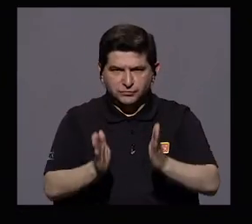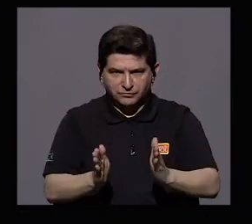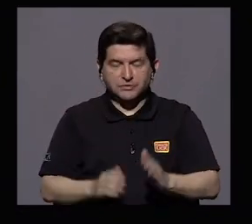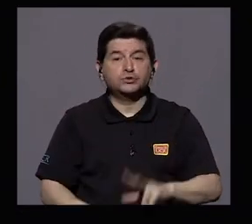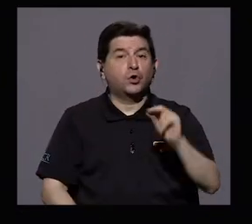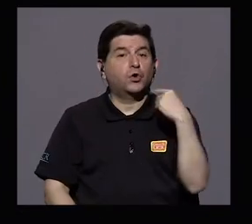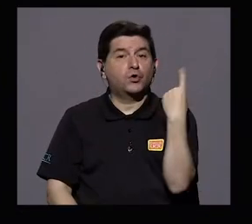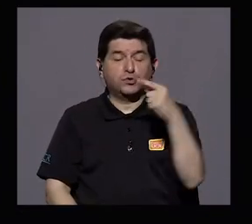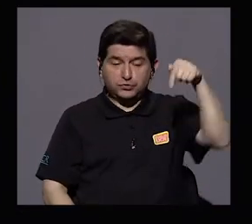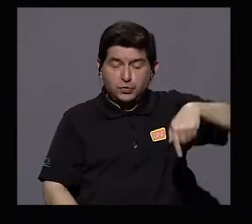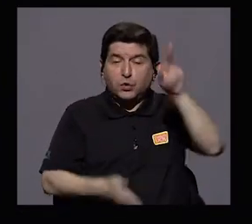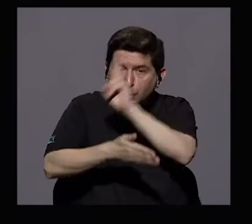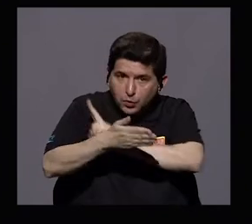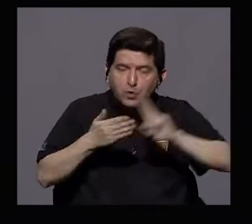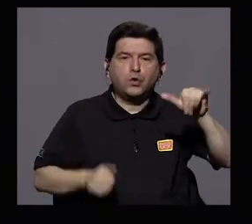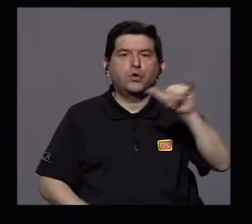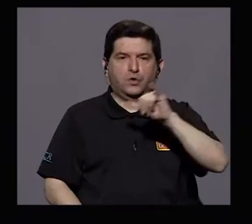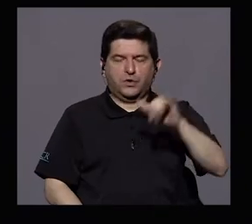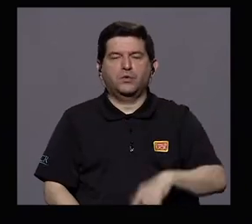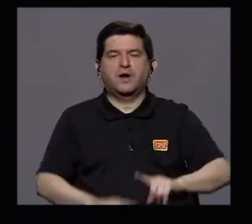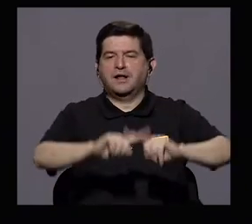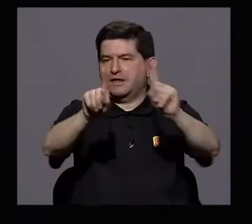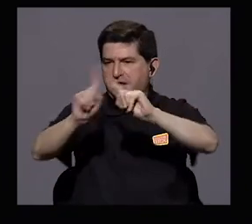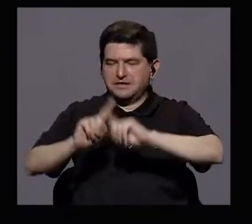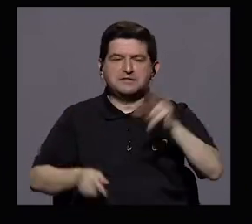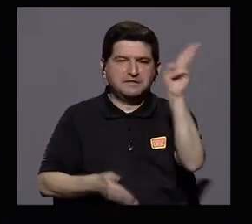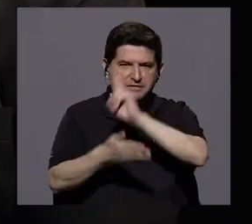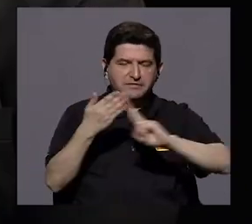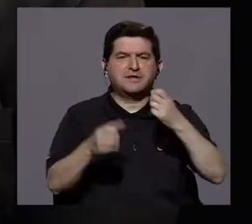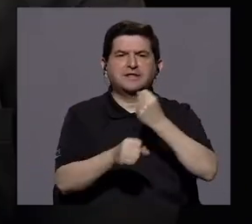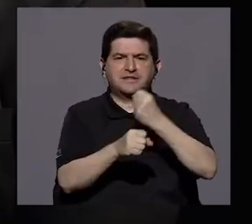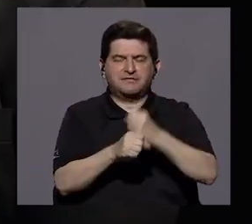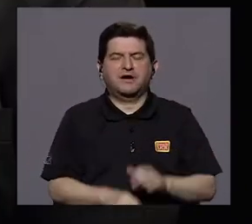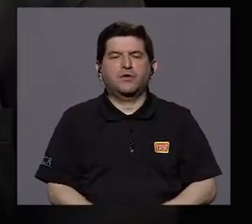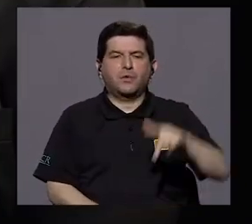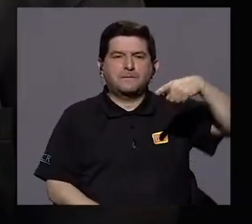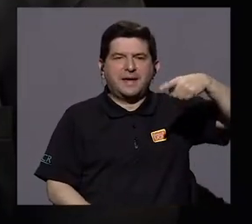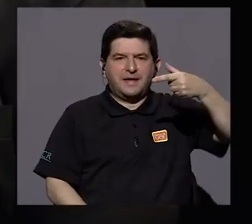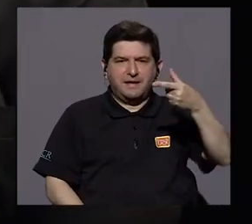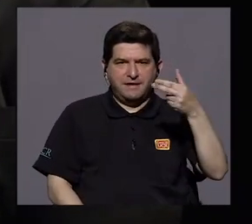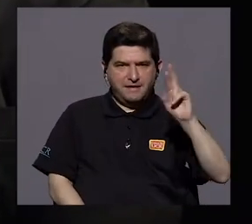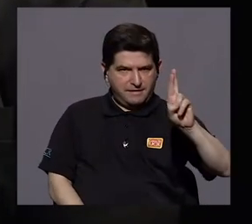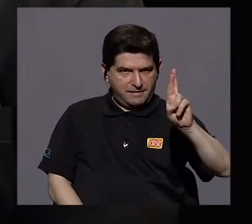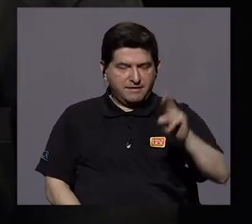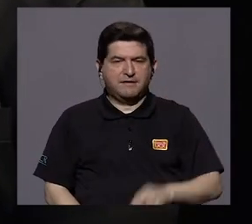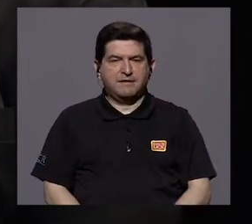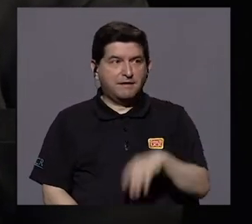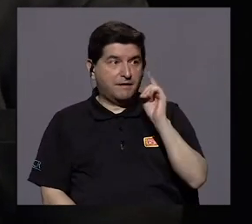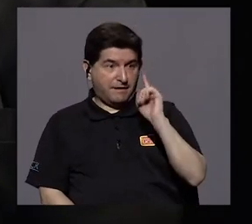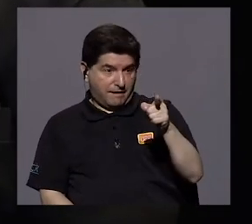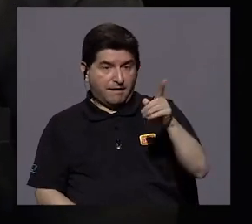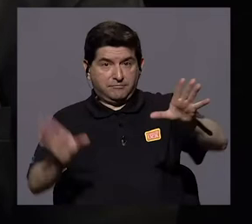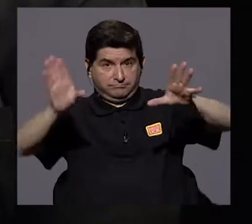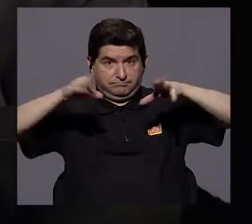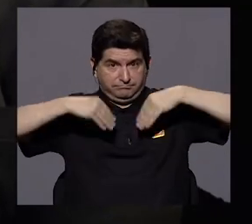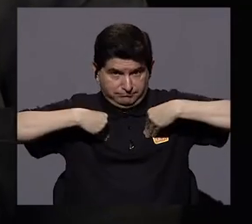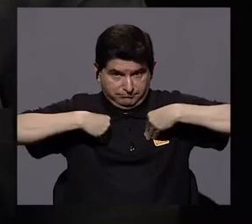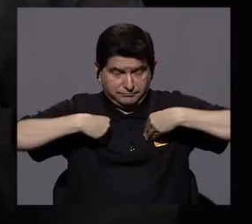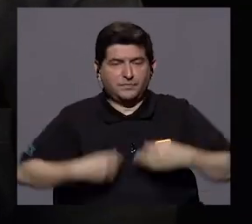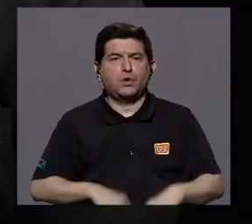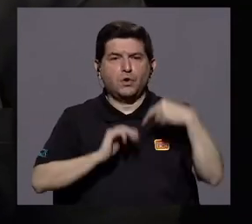docente, no solamente en esta casa de estudios sino también en otras. Trabajó en la Procuraduría General de la República, ahí inclusive